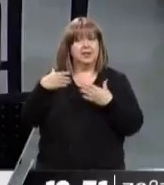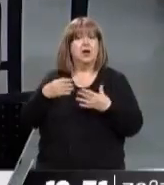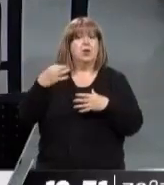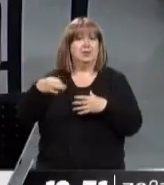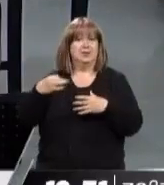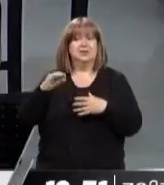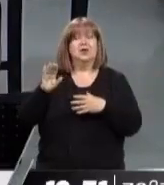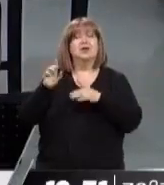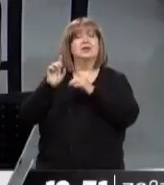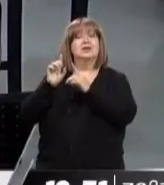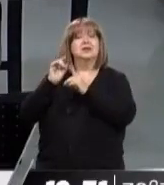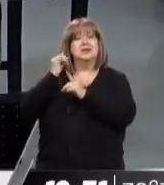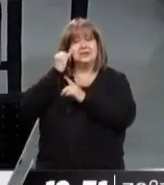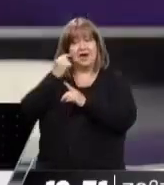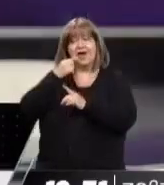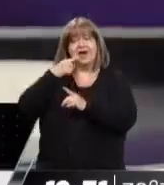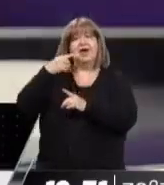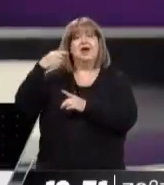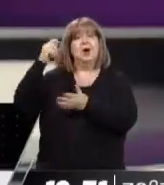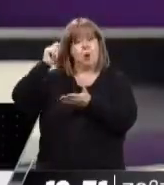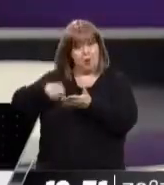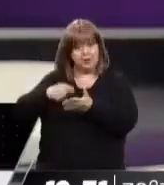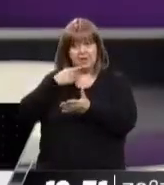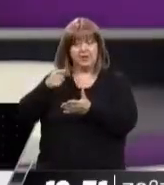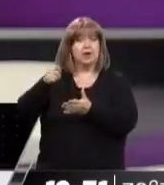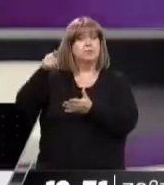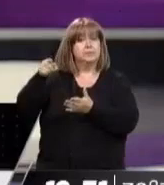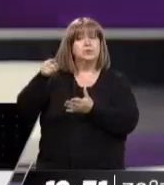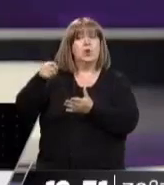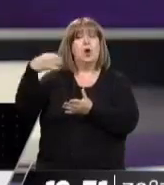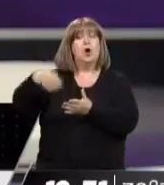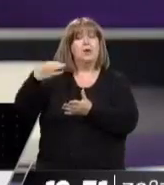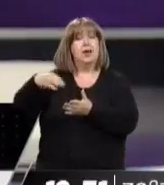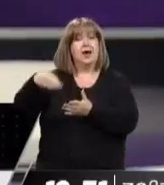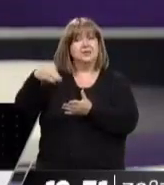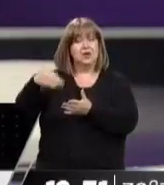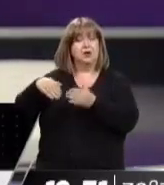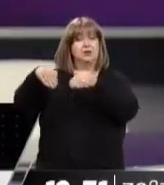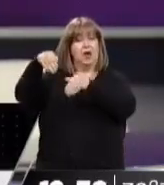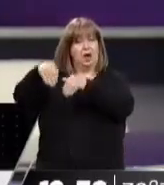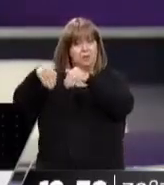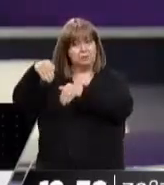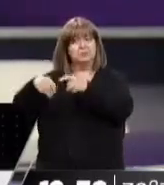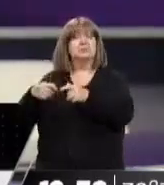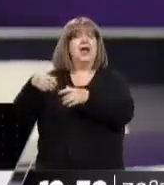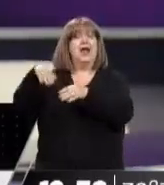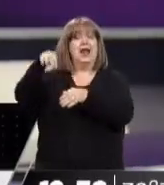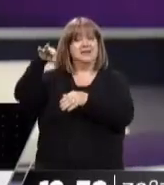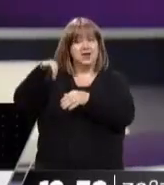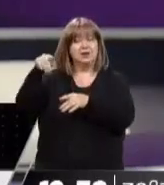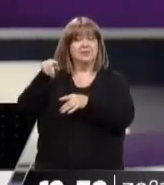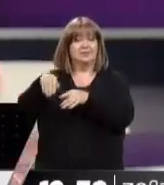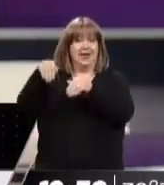Bueno, ayer estábamos escuchando, ¿no?, en tanto la devolución y obviamente porque también su voto a favor con respecto a este fallo de 6-1, ¿no?, que justamente